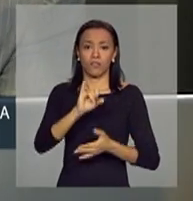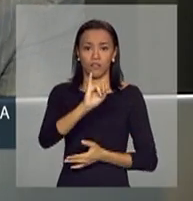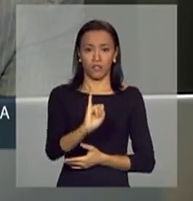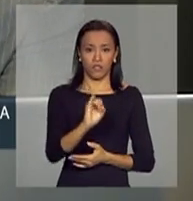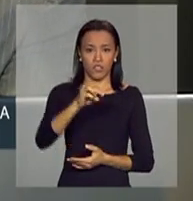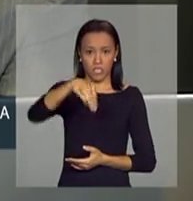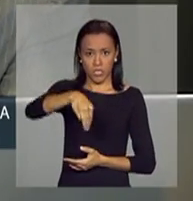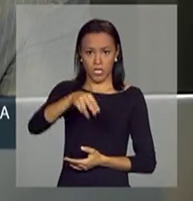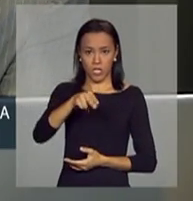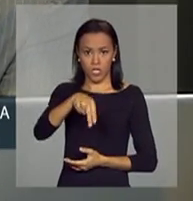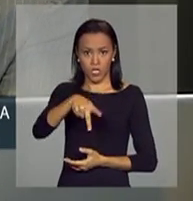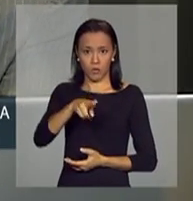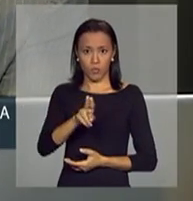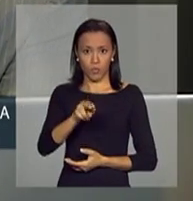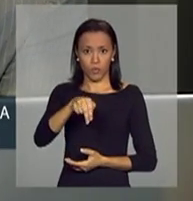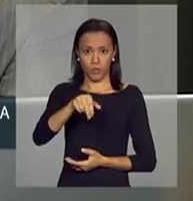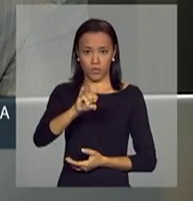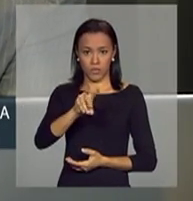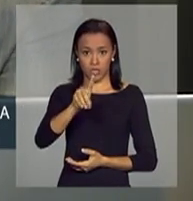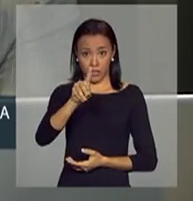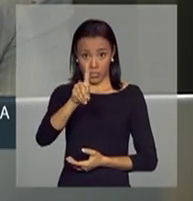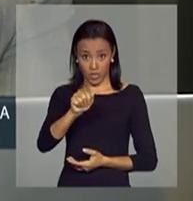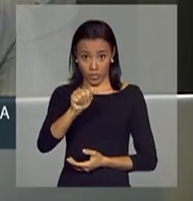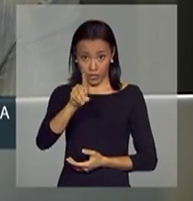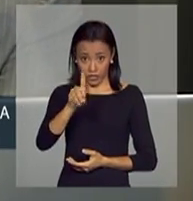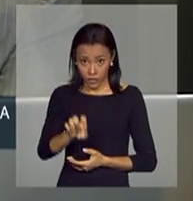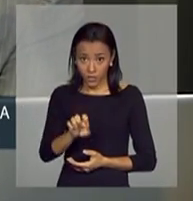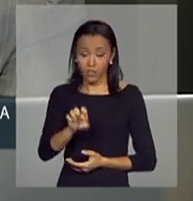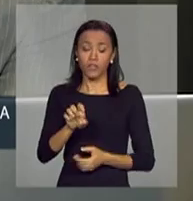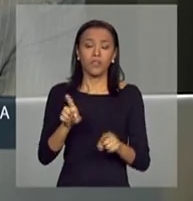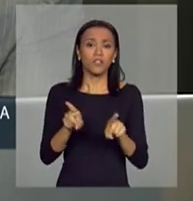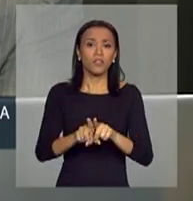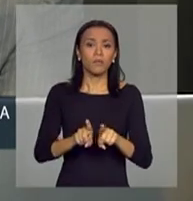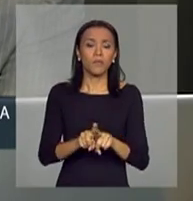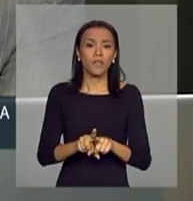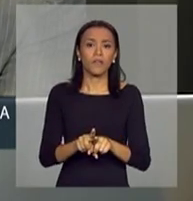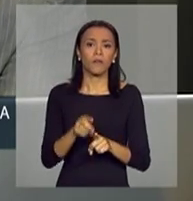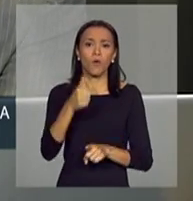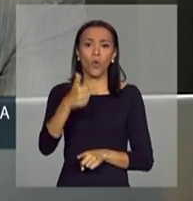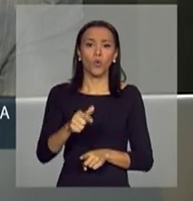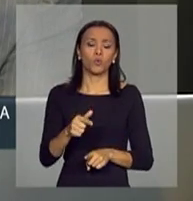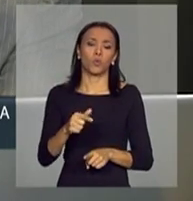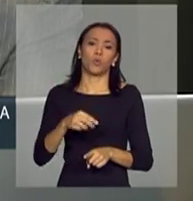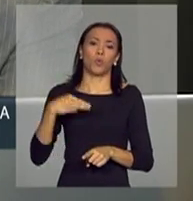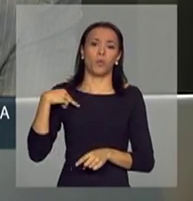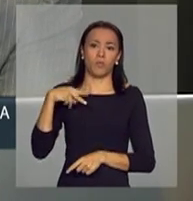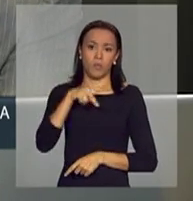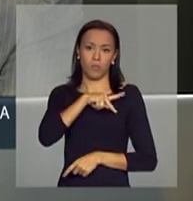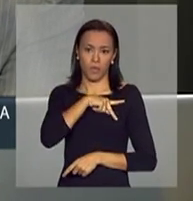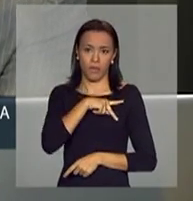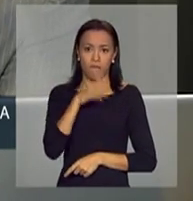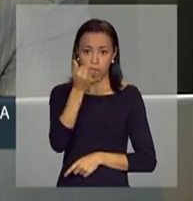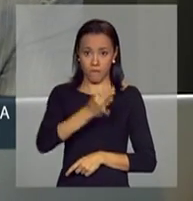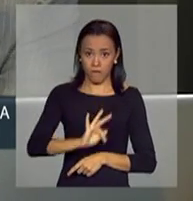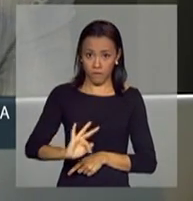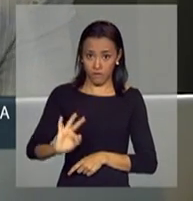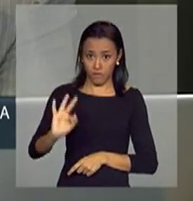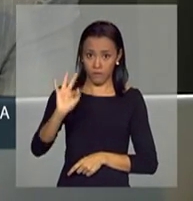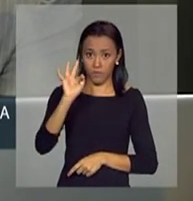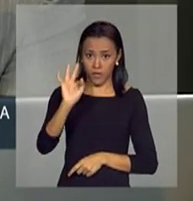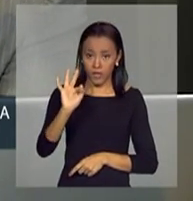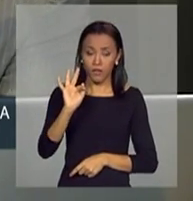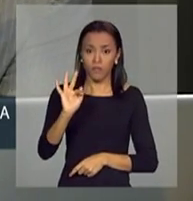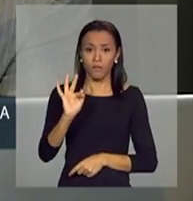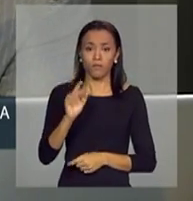sola, el Congreso también tiene la palabra. Igual como he mencionado, el Ministerio Público Federal tiene la palabra. Igual como se